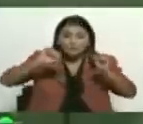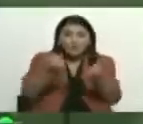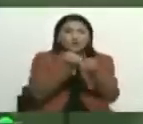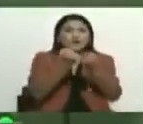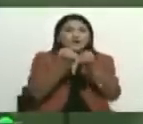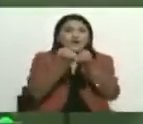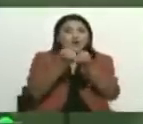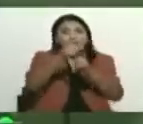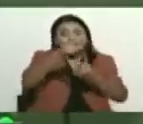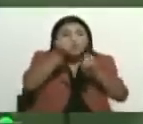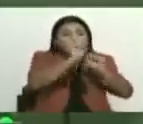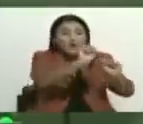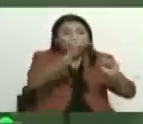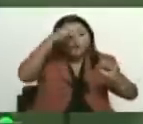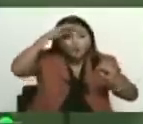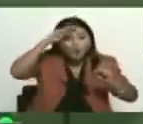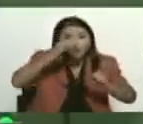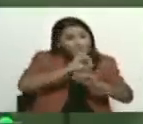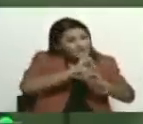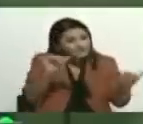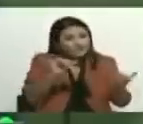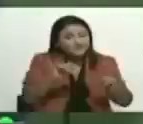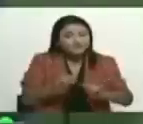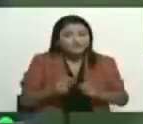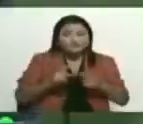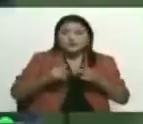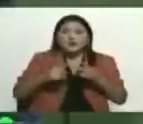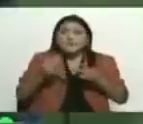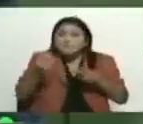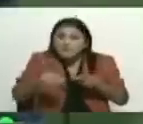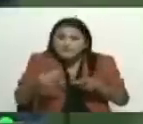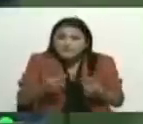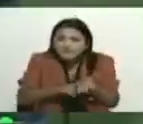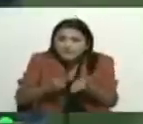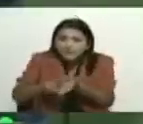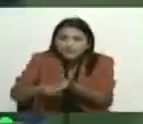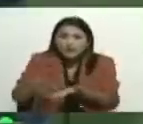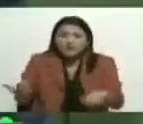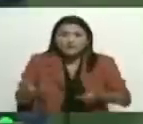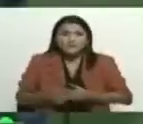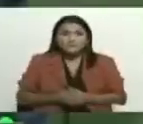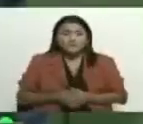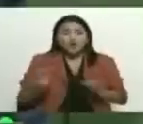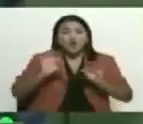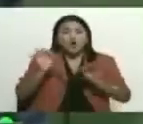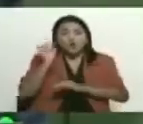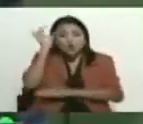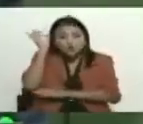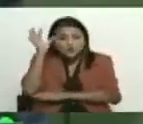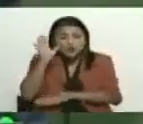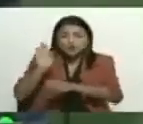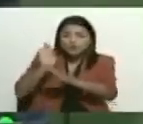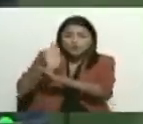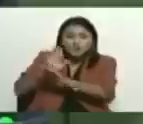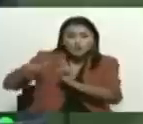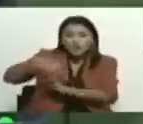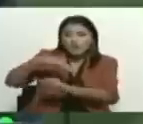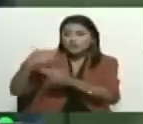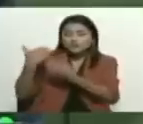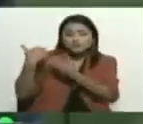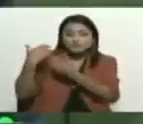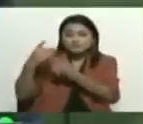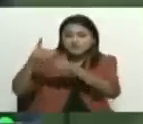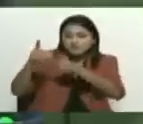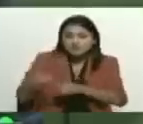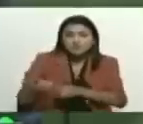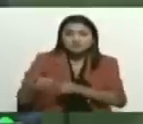nuestra hermana Cuba? ¿Cuántas más resoluciones debe aprobar esta Asamblea General o el propio Consejo de Seguridad, cuyas decisiones son